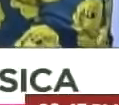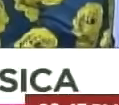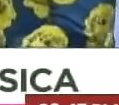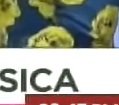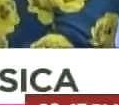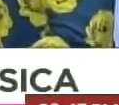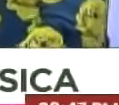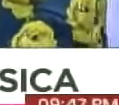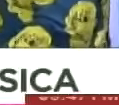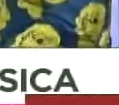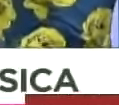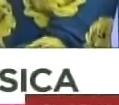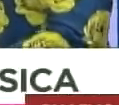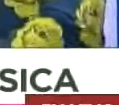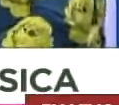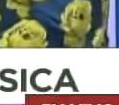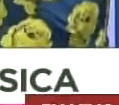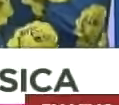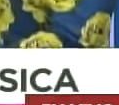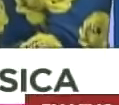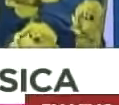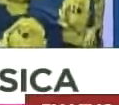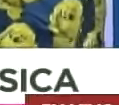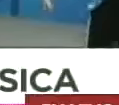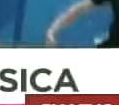somos hermanos.